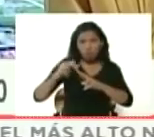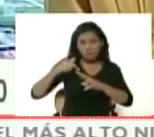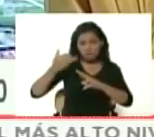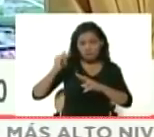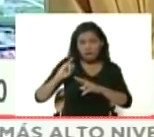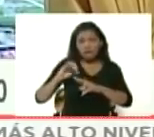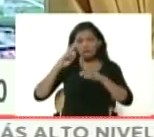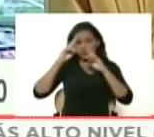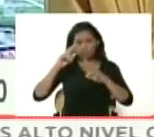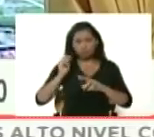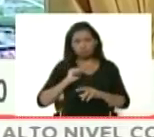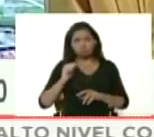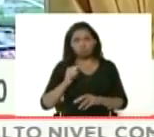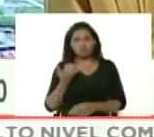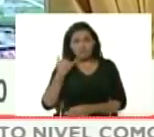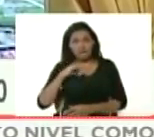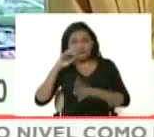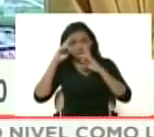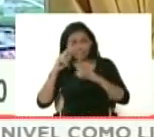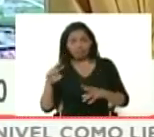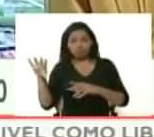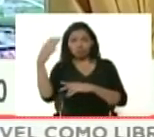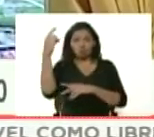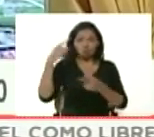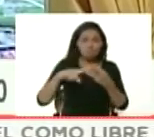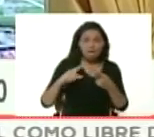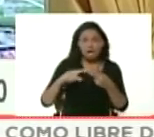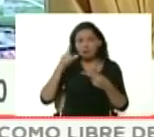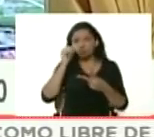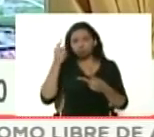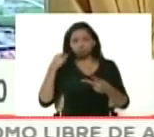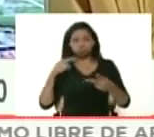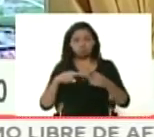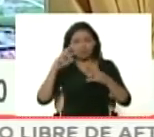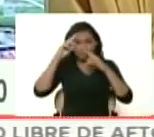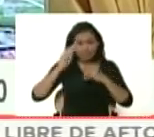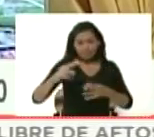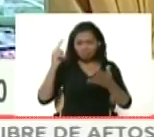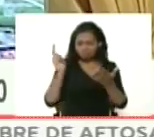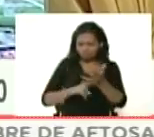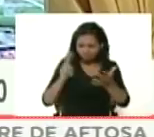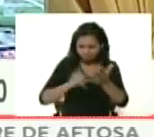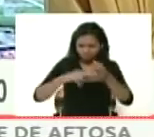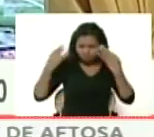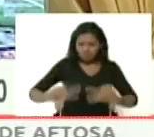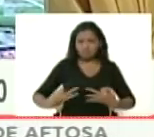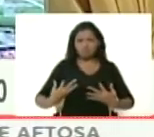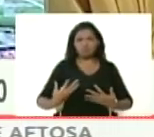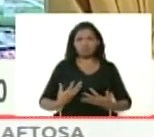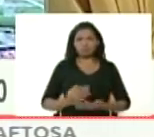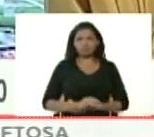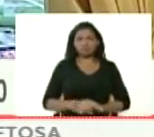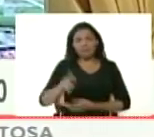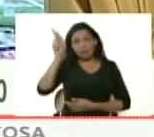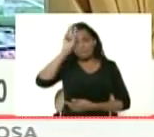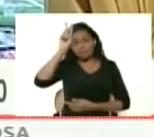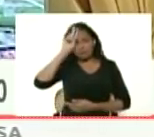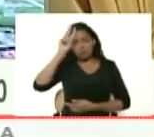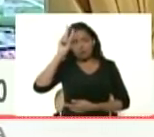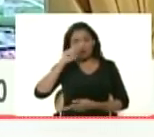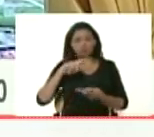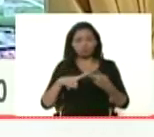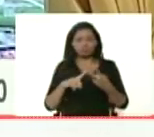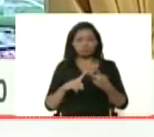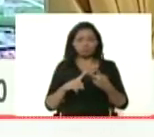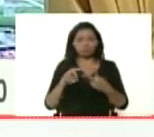respeta. Aquí respetamos al colombiano, a la colombiana, lo respetamos de verdad. Al peruano, a